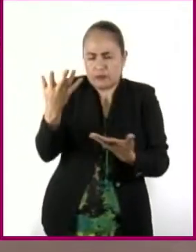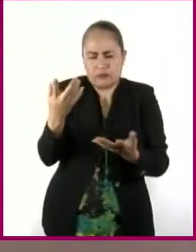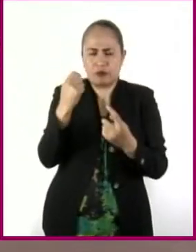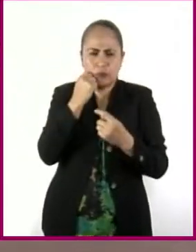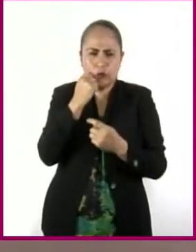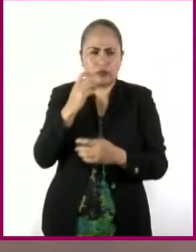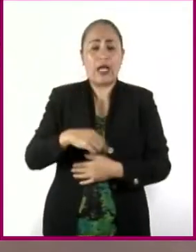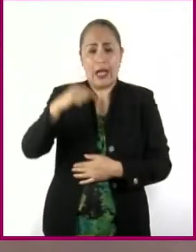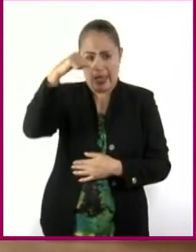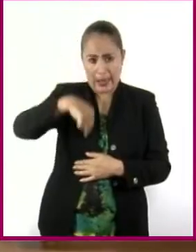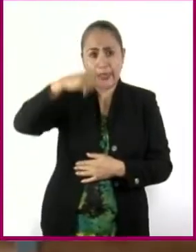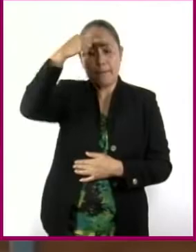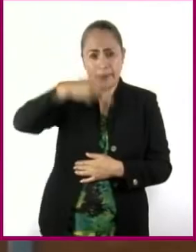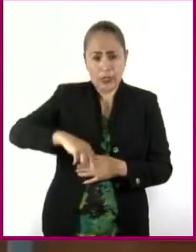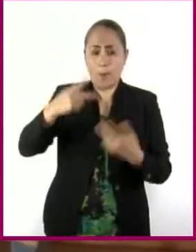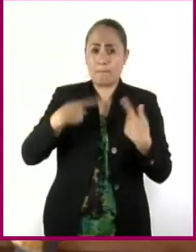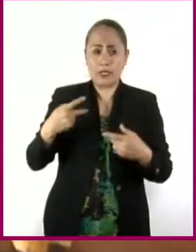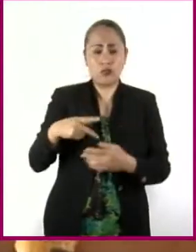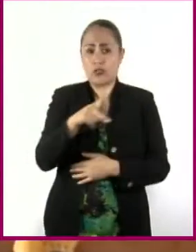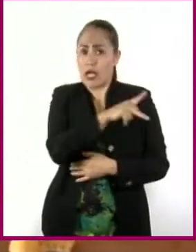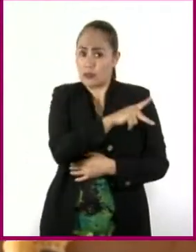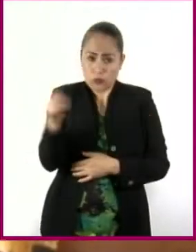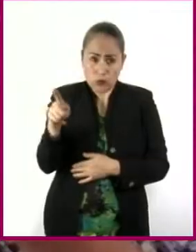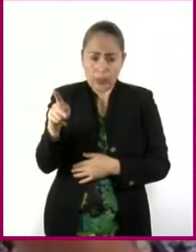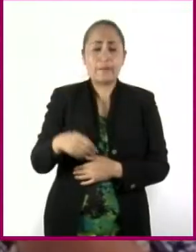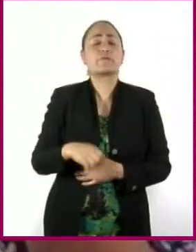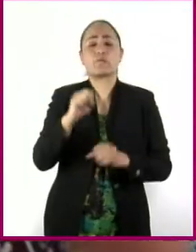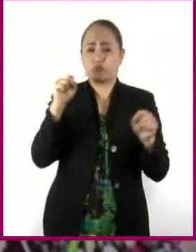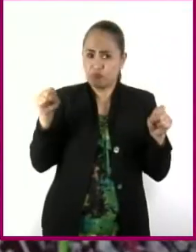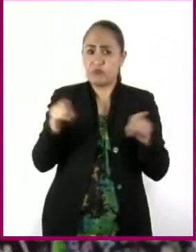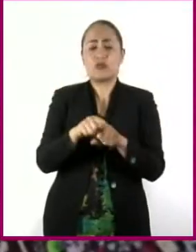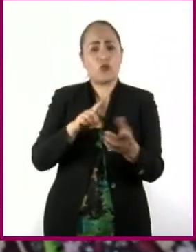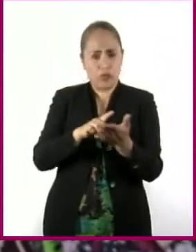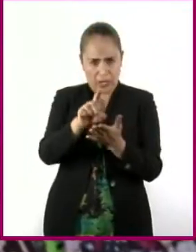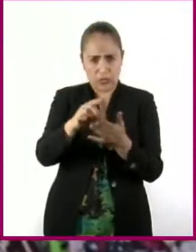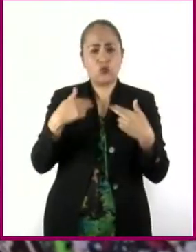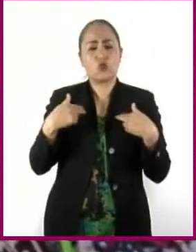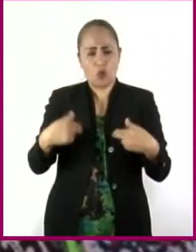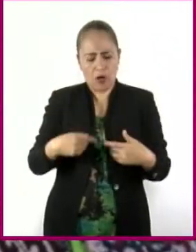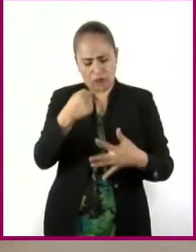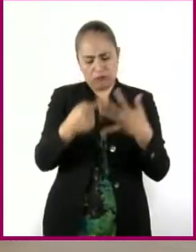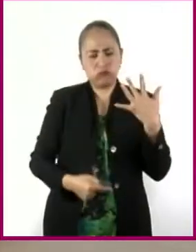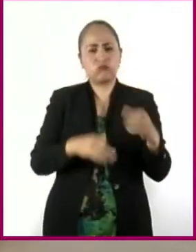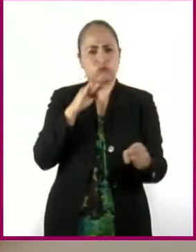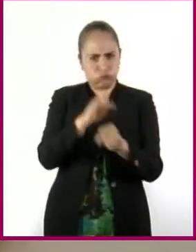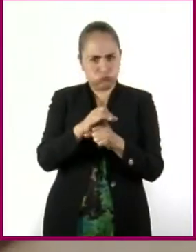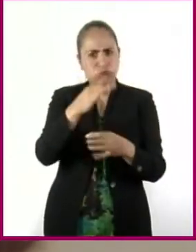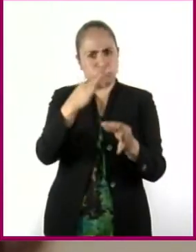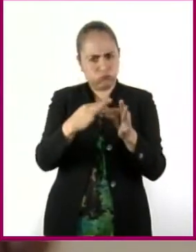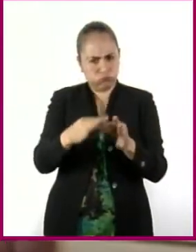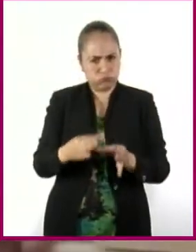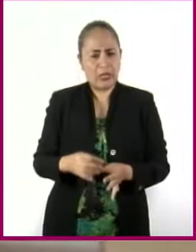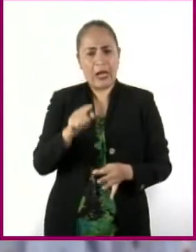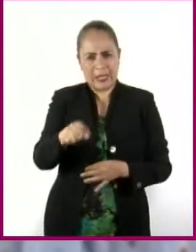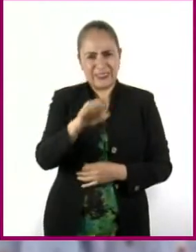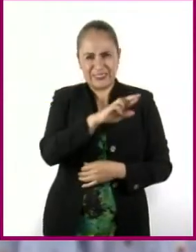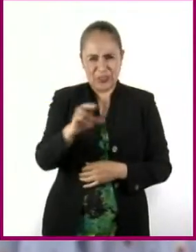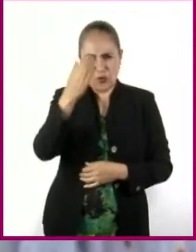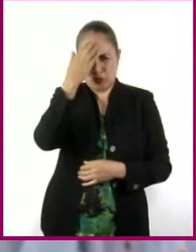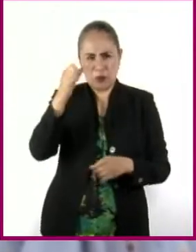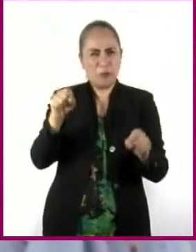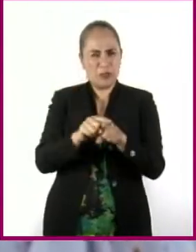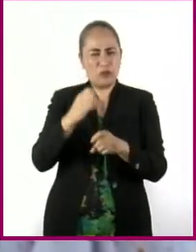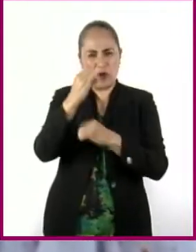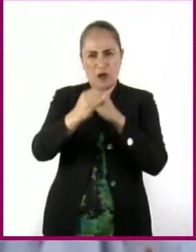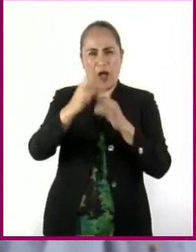aquí que en México todas las personas gozan de los mismos derechos humanos, los cuales se encuentran reconocidos también en los